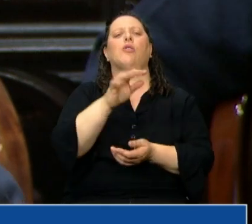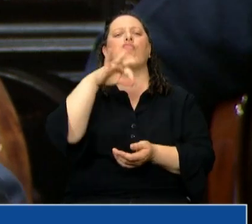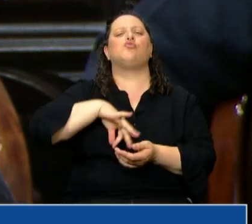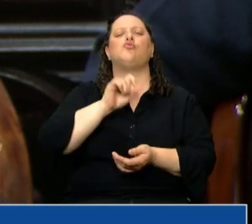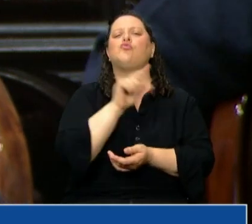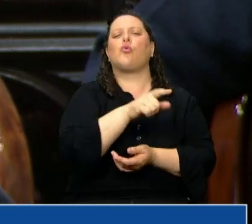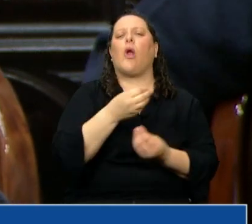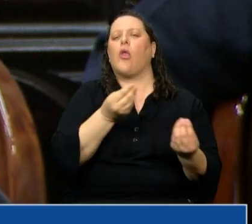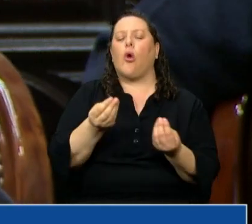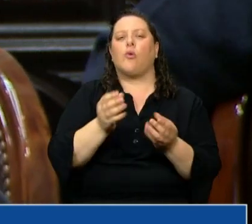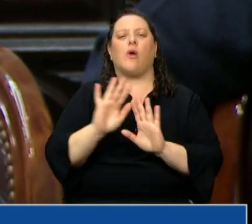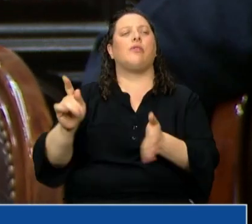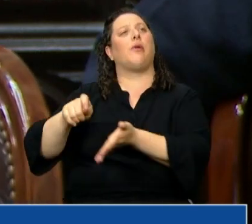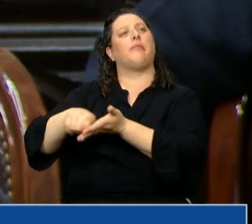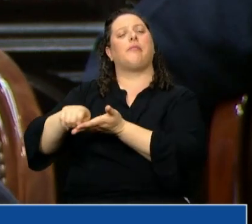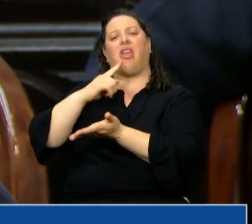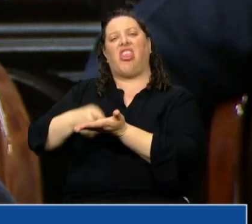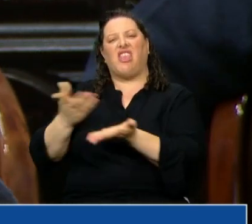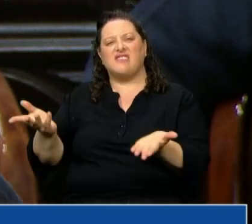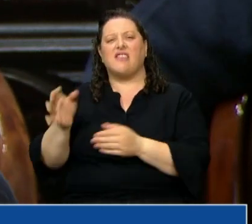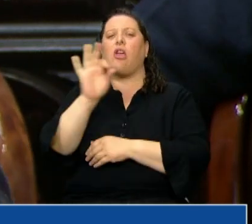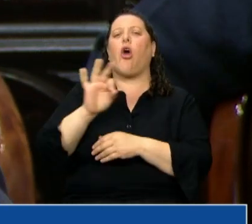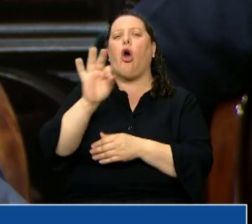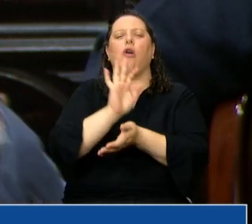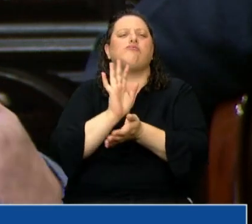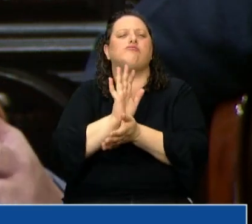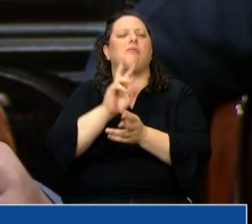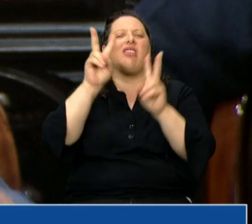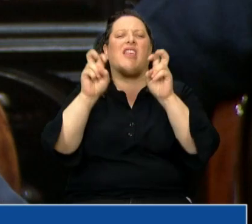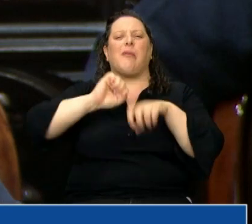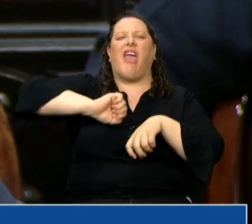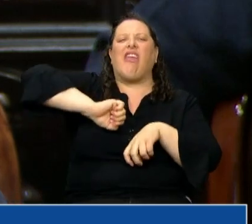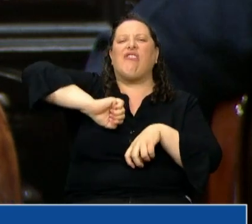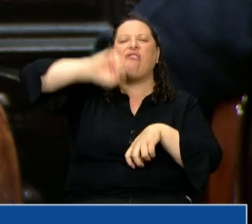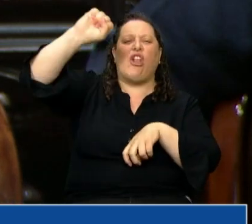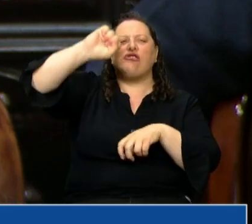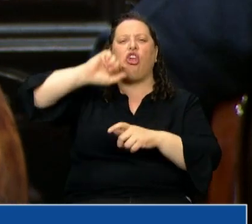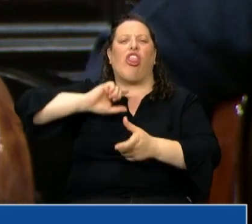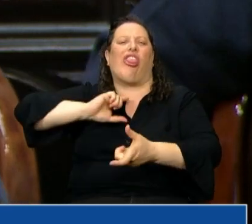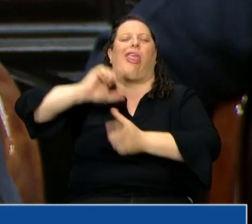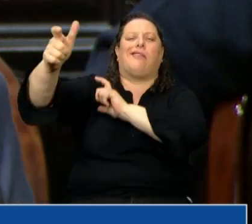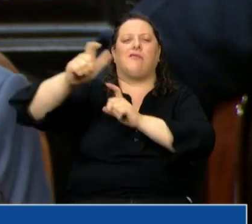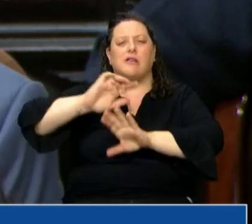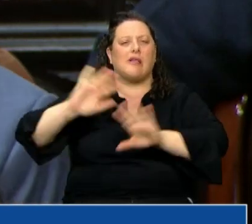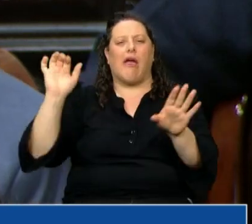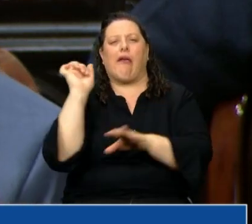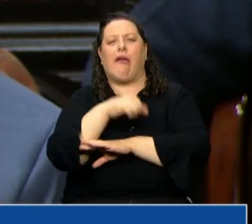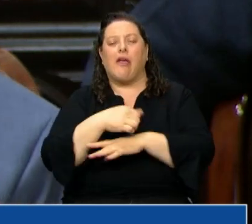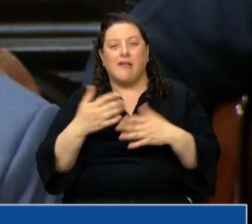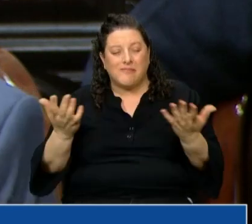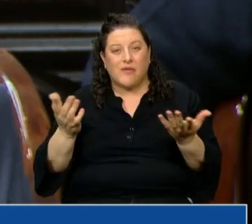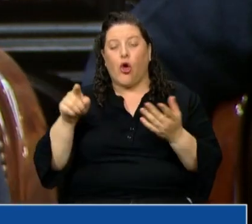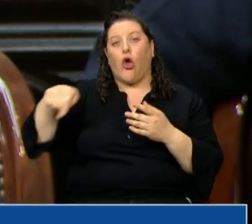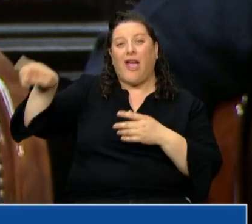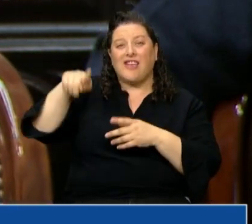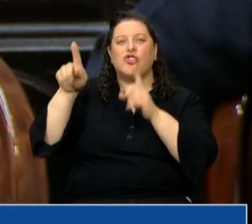compense los desfasajes que la inflación provoca. Del otro lado se quedan los que espiaron